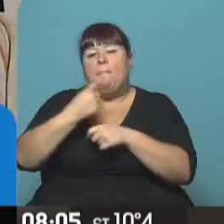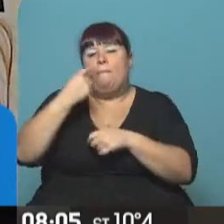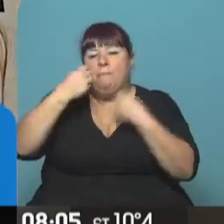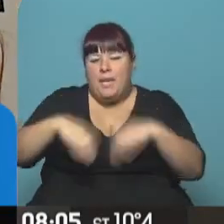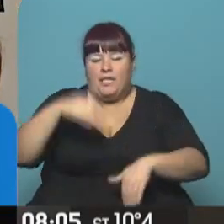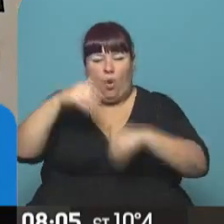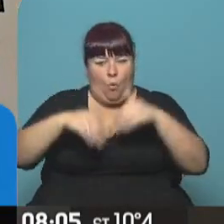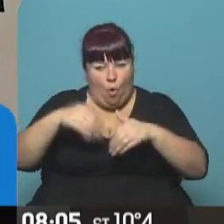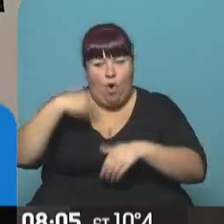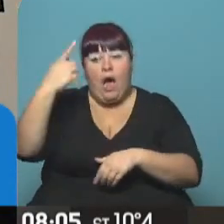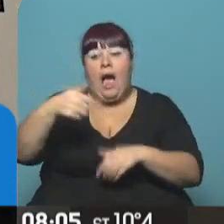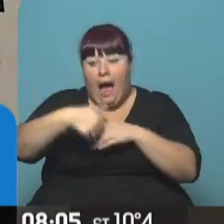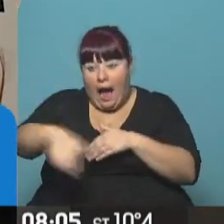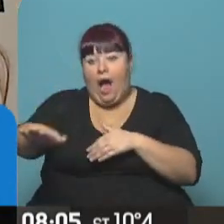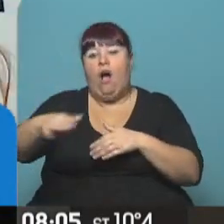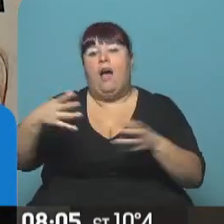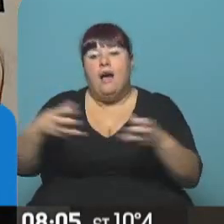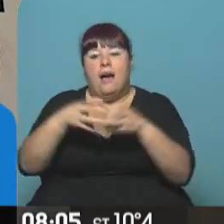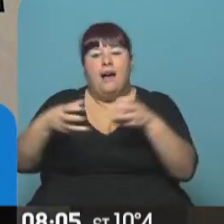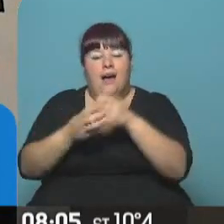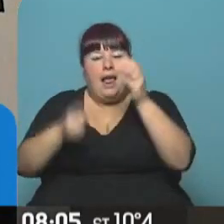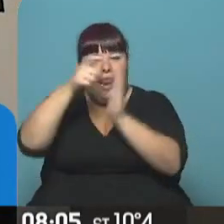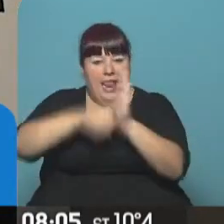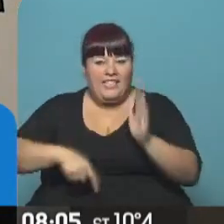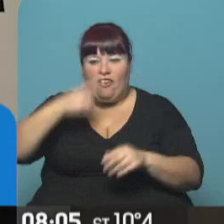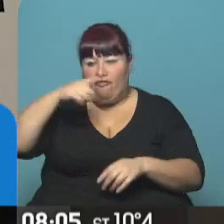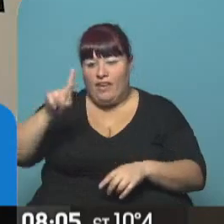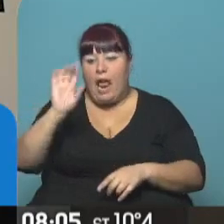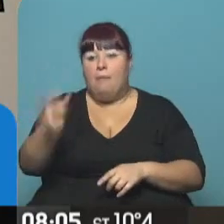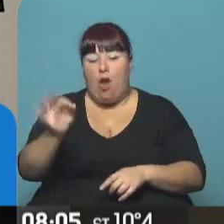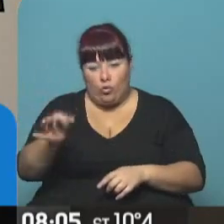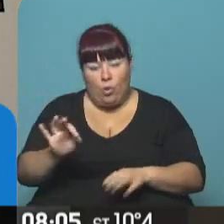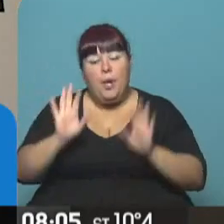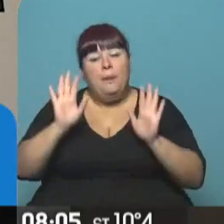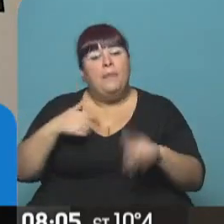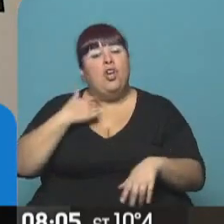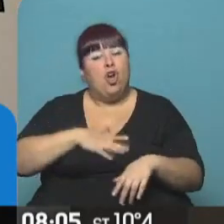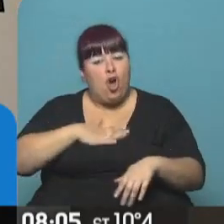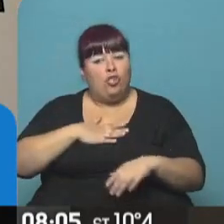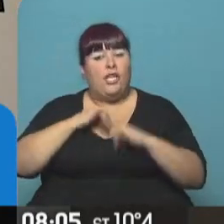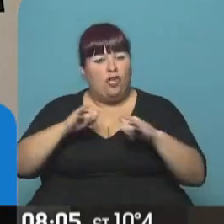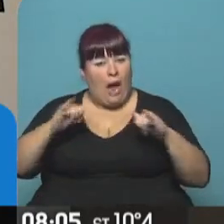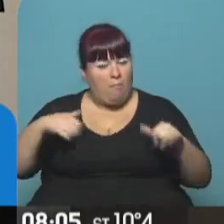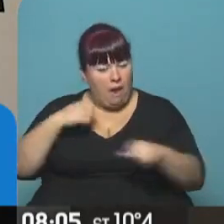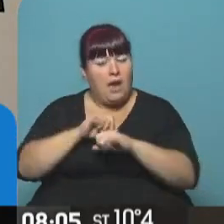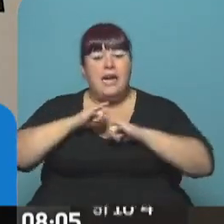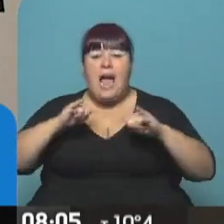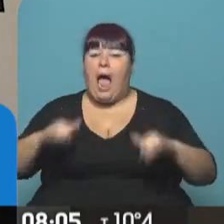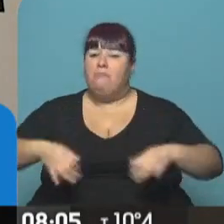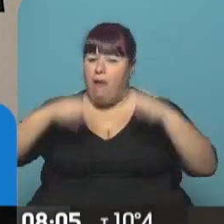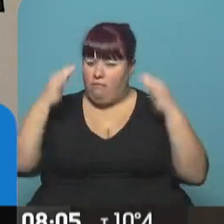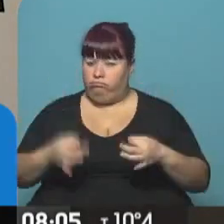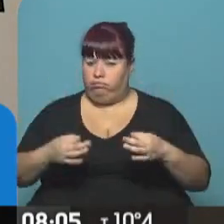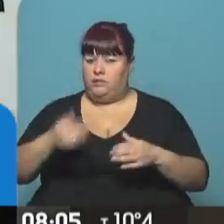vuelta electoral y a partir de ahora se van a conformar las listas definitivas para octubre, pero estamos contentos con la campaña que hicimos, una campaña